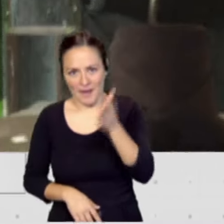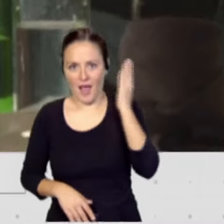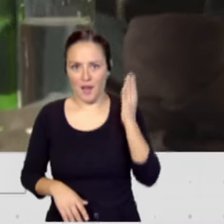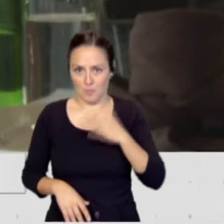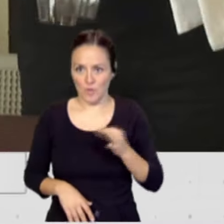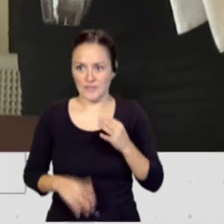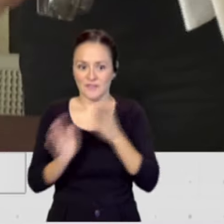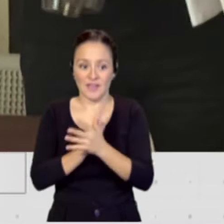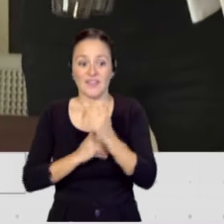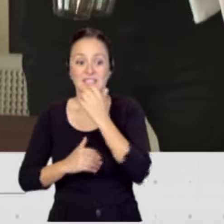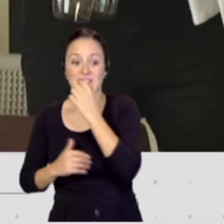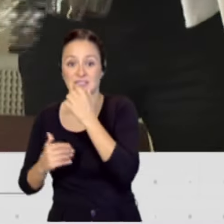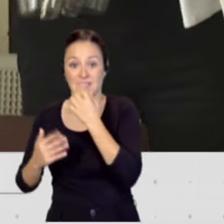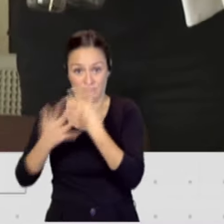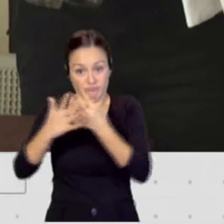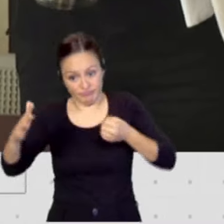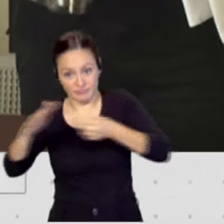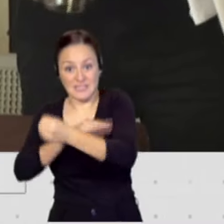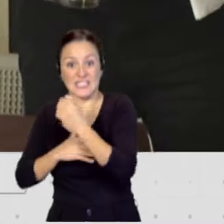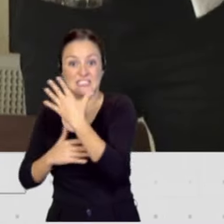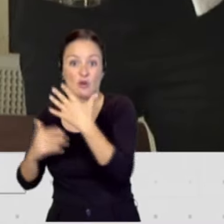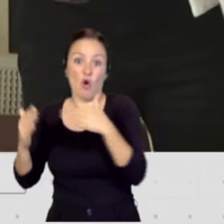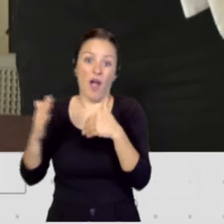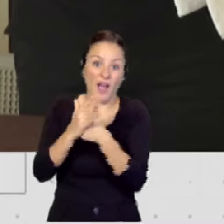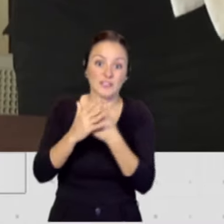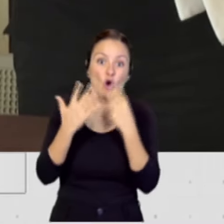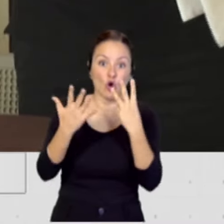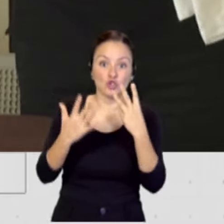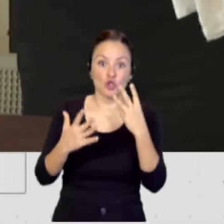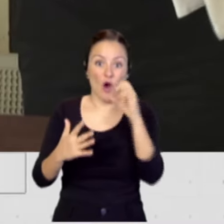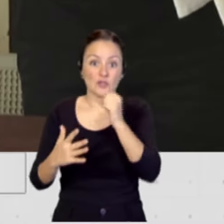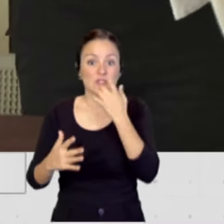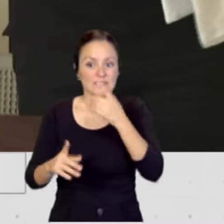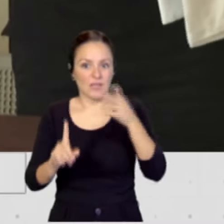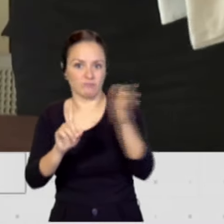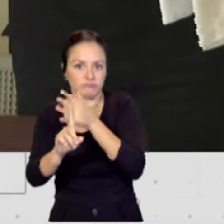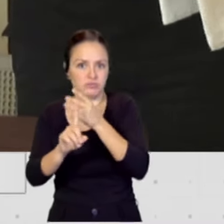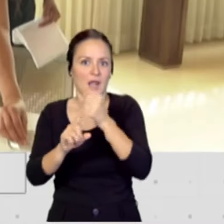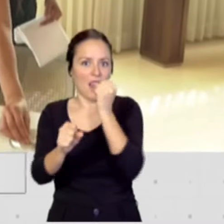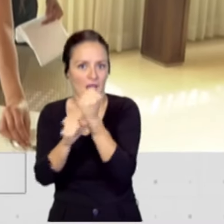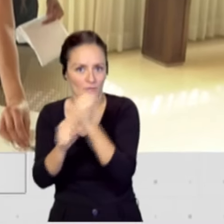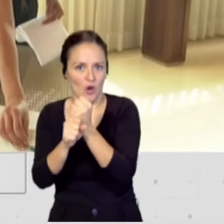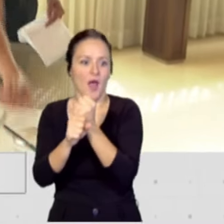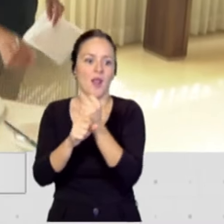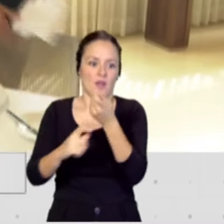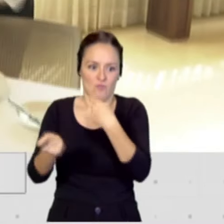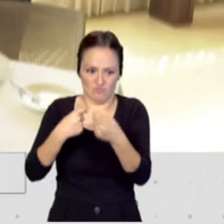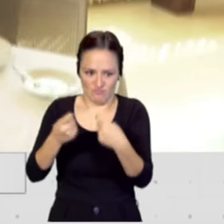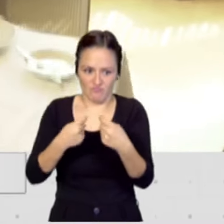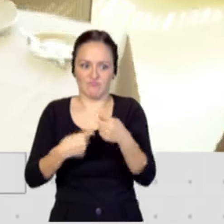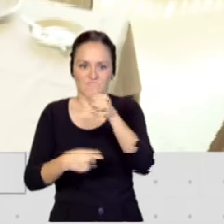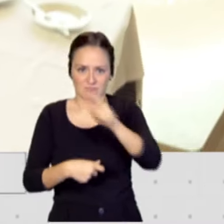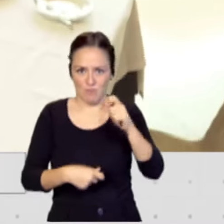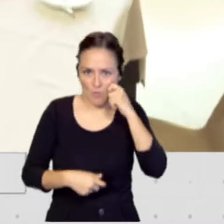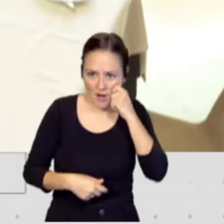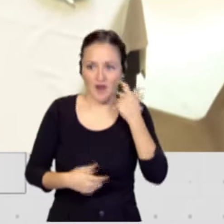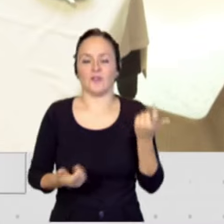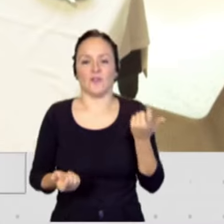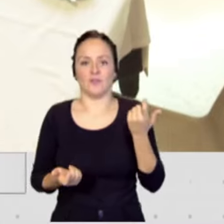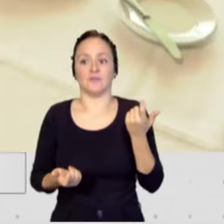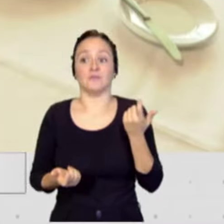si se trata de trata de seres humanos o de explotación laboral y de penas priva libertad superiores a un año cuando se exen a un número